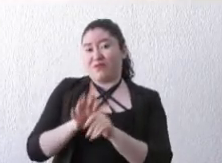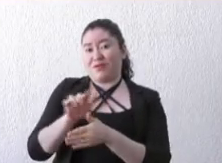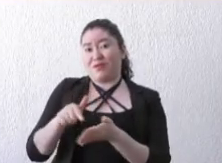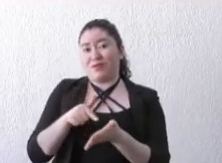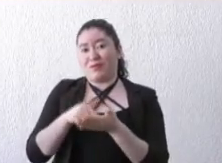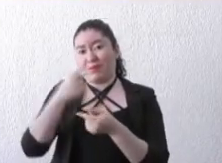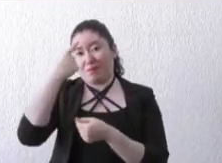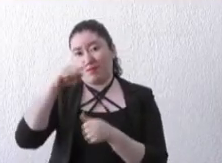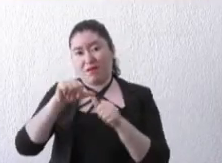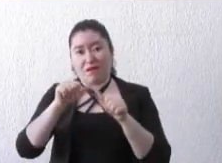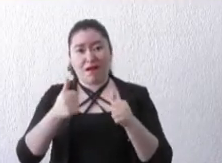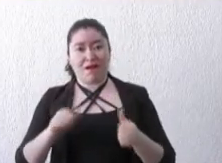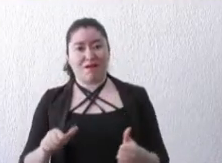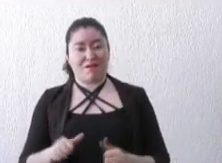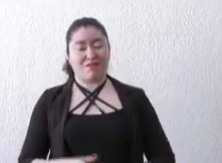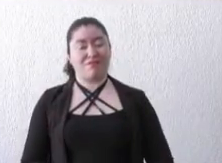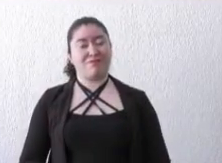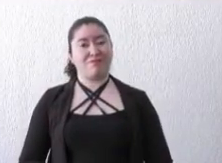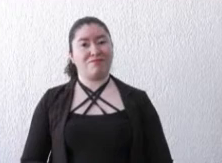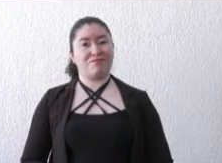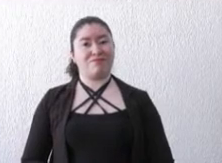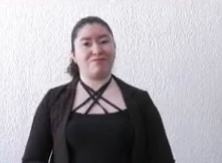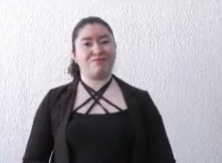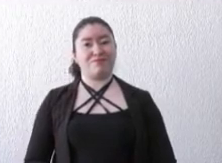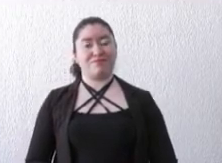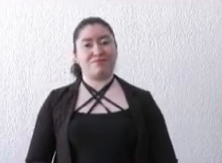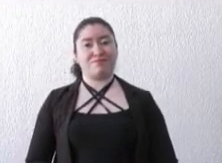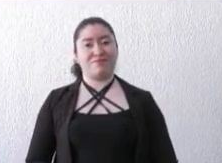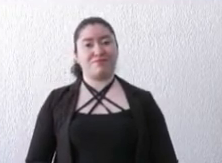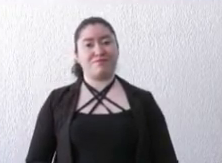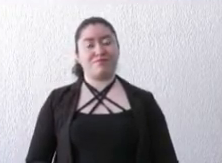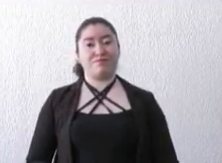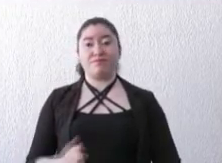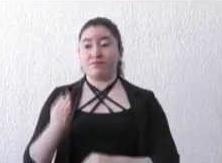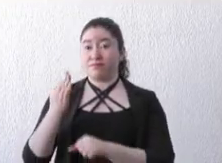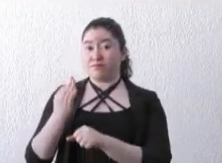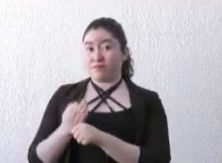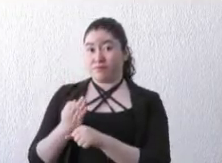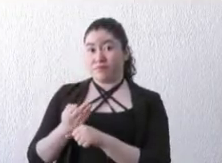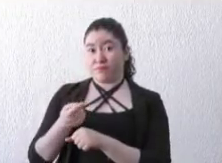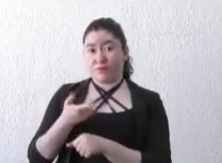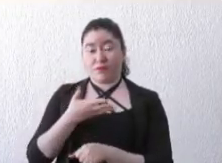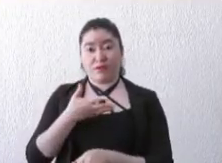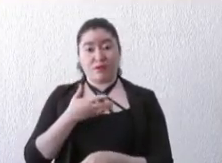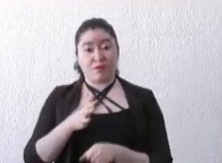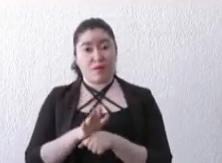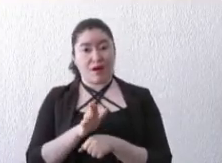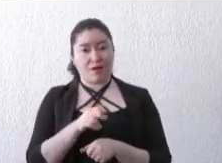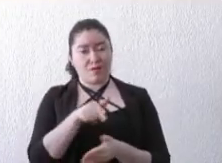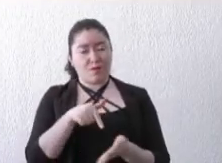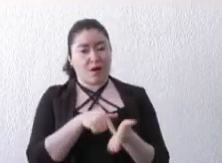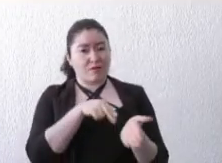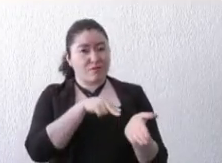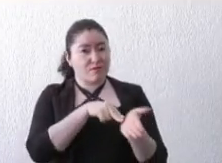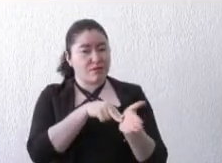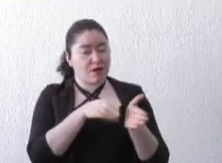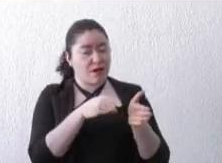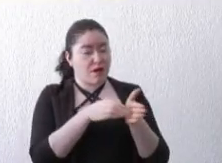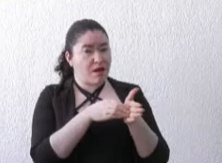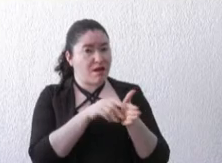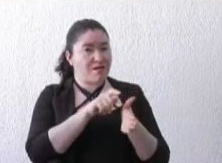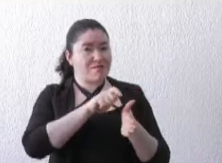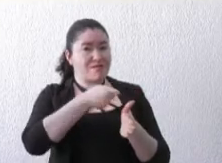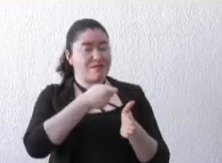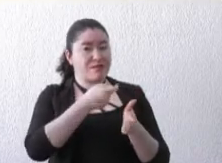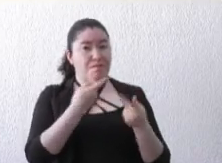las artes escénicas. Y las que se presentarán en la Caja Negra tienen que ver con los